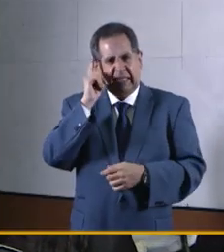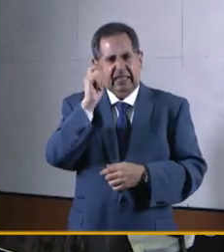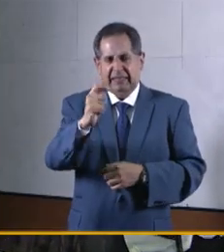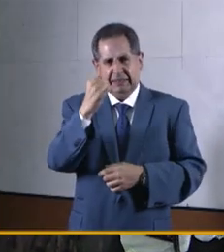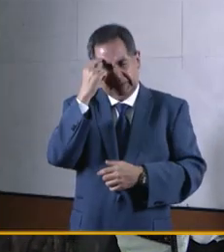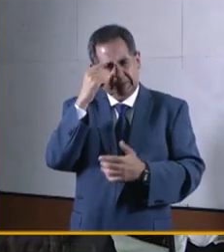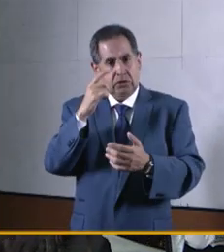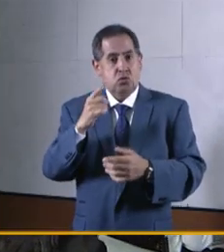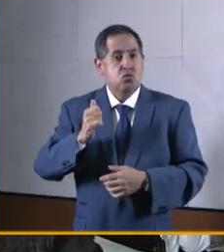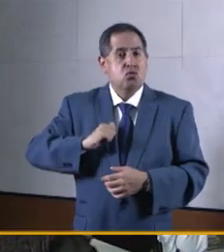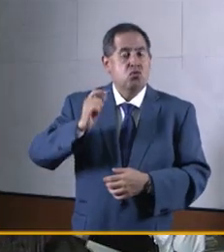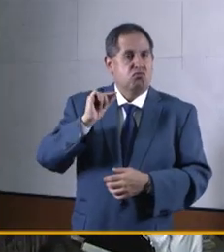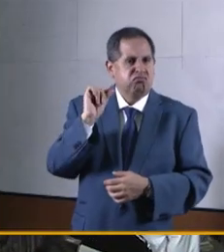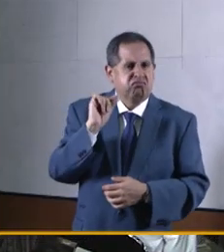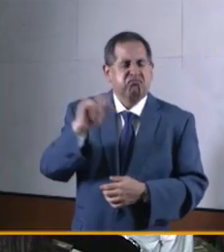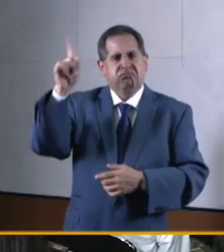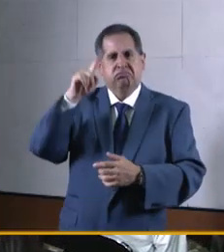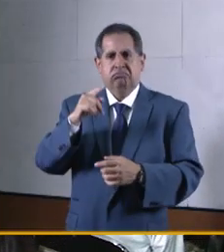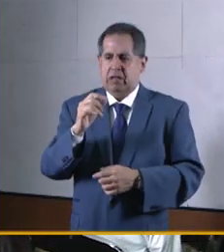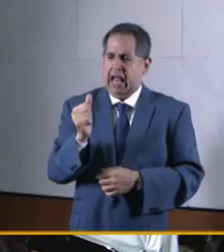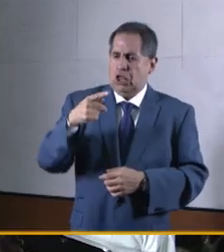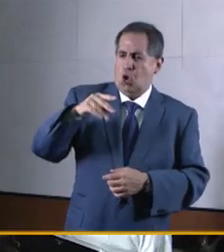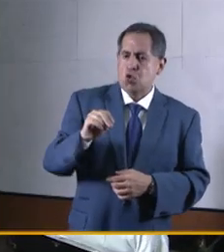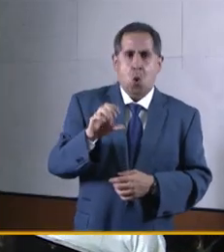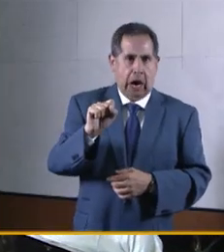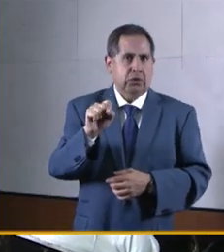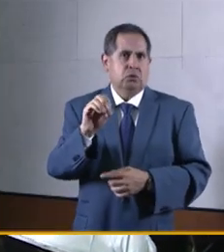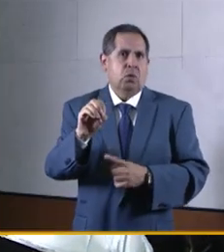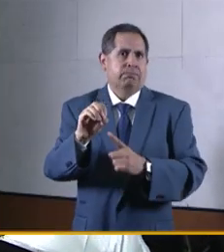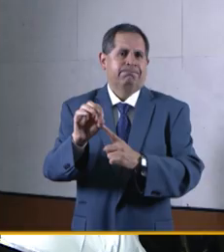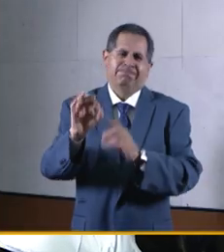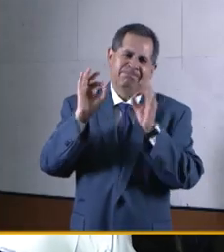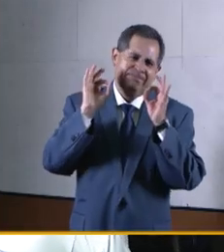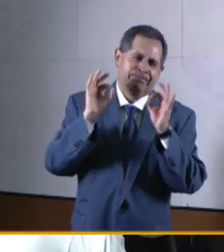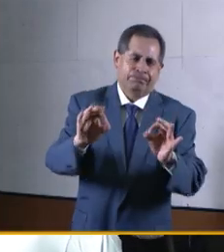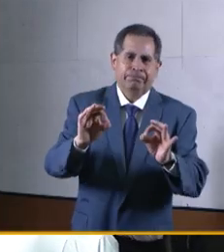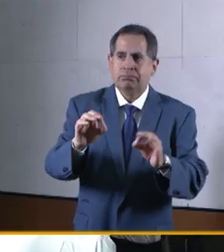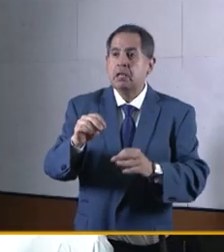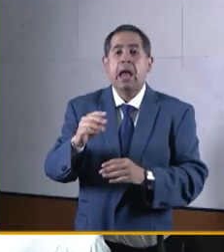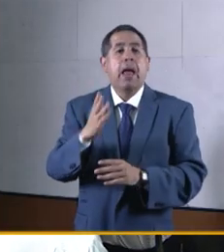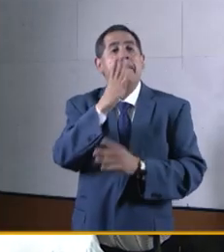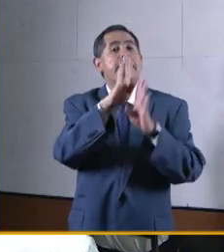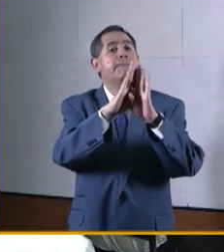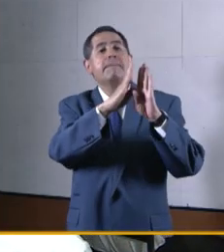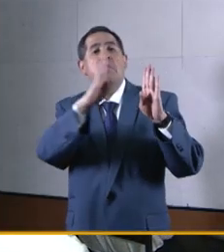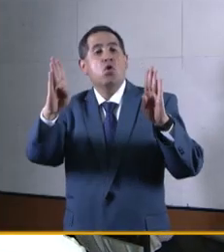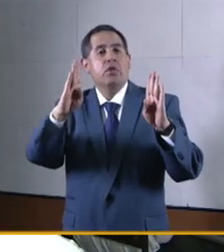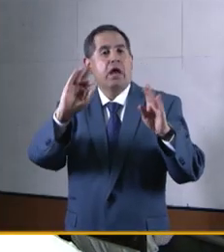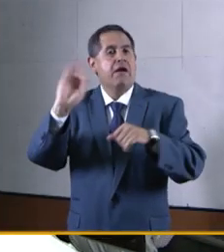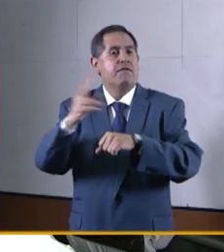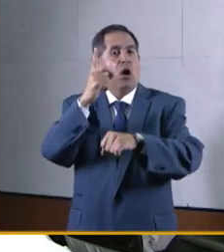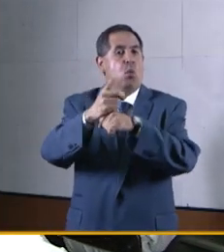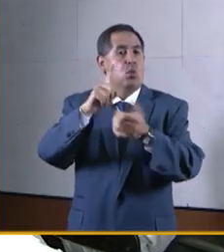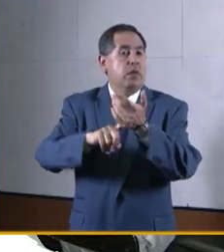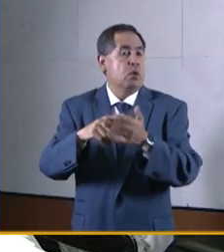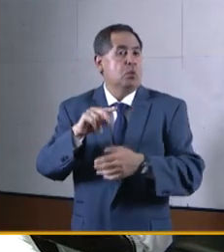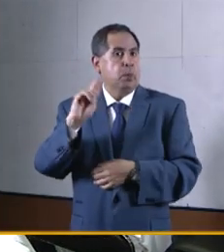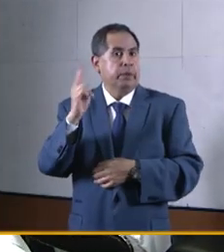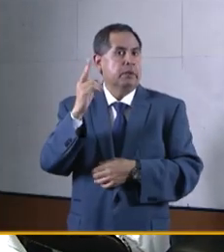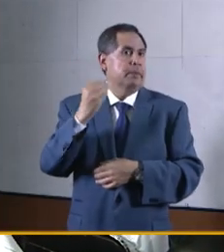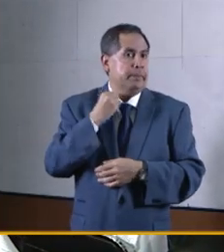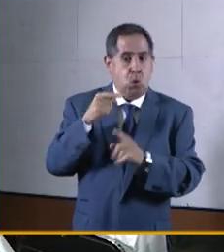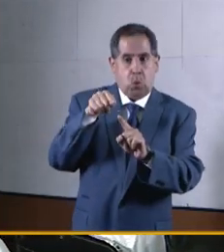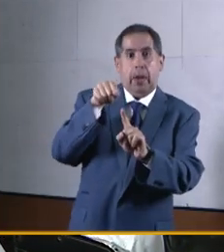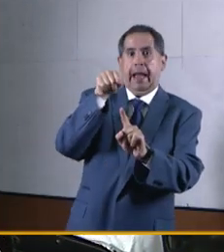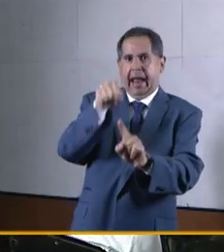insigne catedrático antonio caso que preside el vestíbulo de la biblioteca de la facultad de derecho